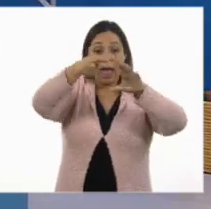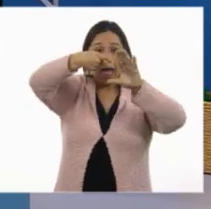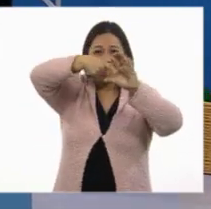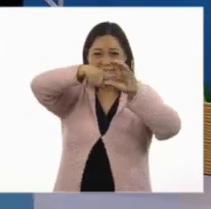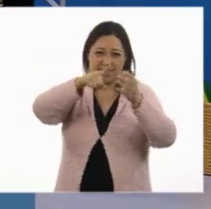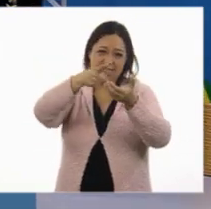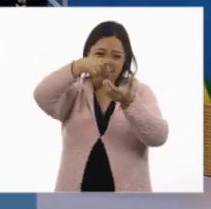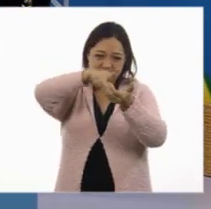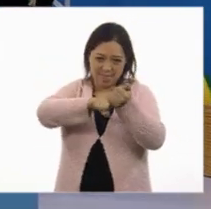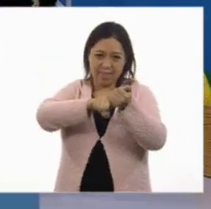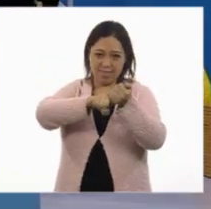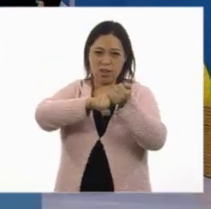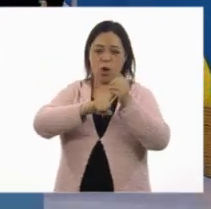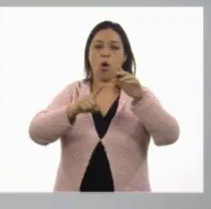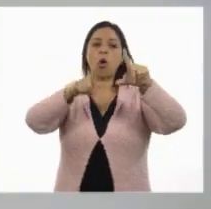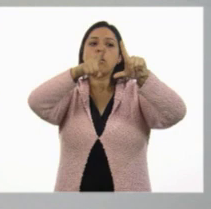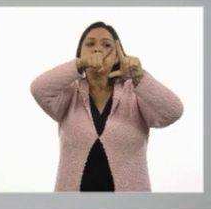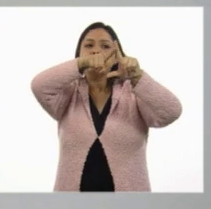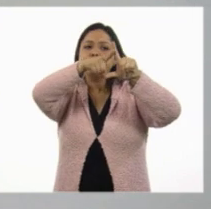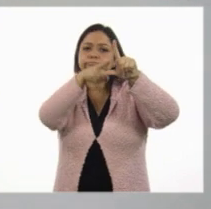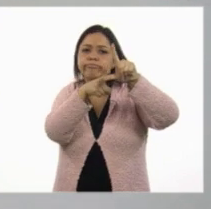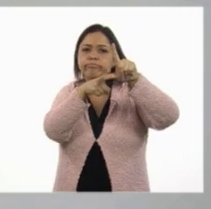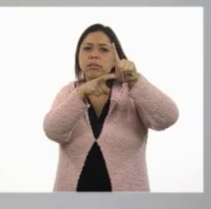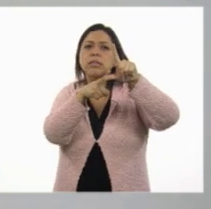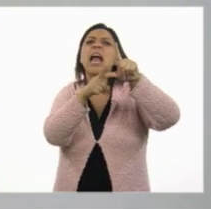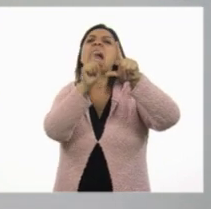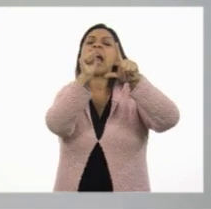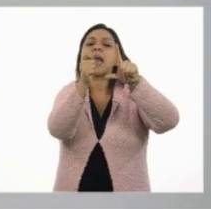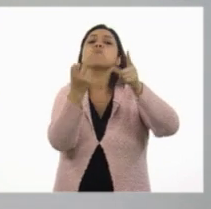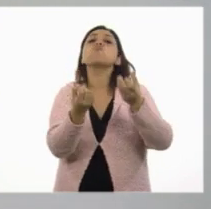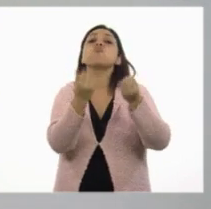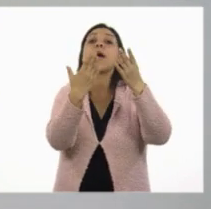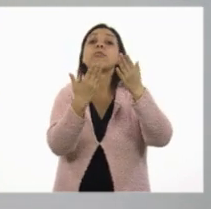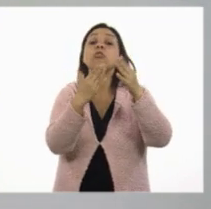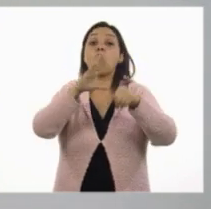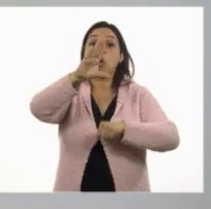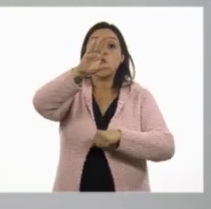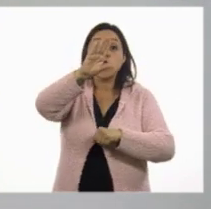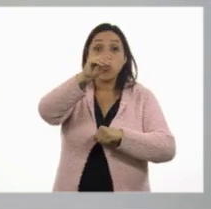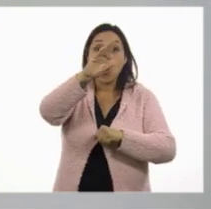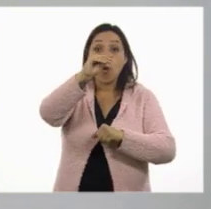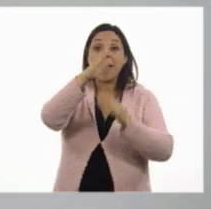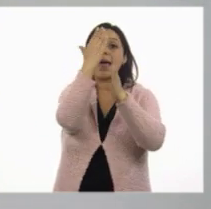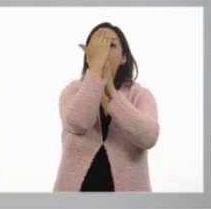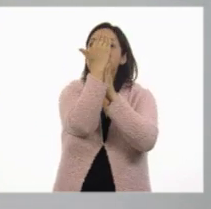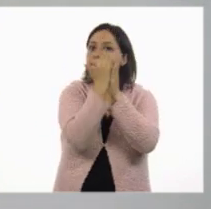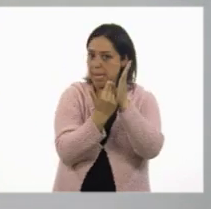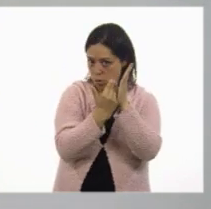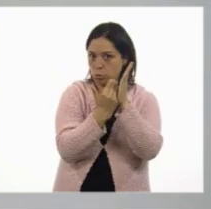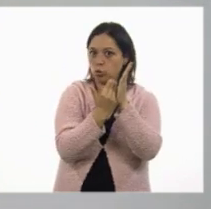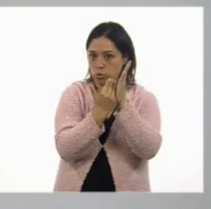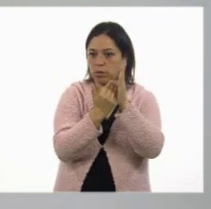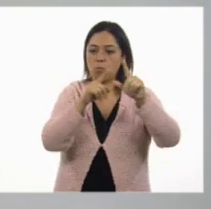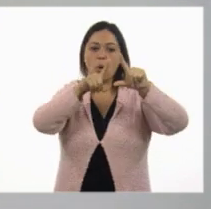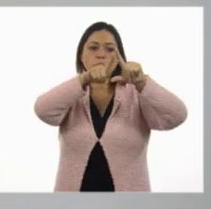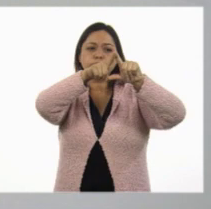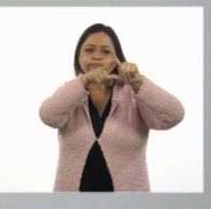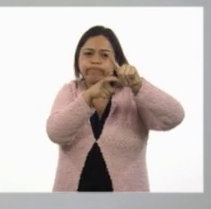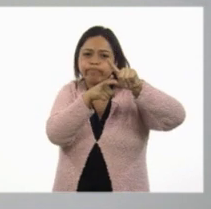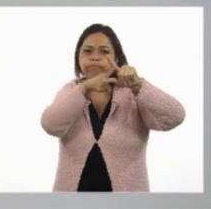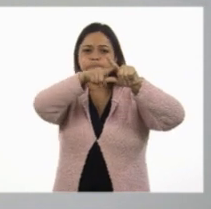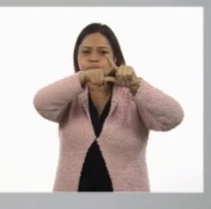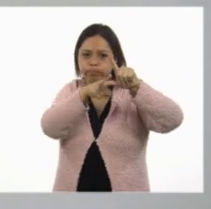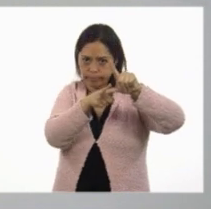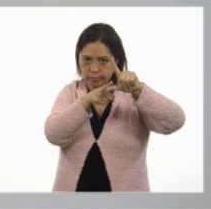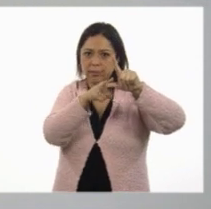ángulos agudos. Recordemos que los ángulos agudos son los que miden menos de 90 grados. Entonces, este